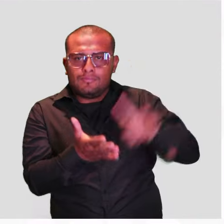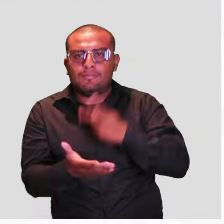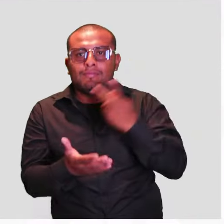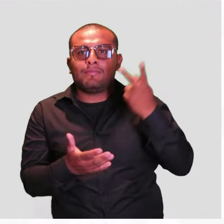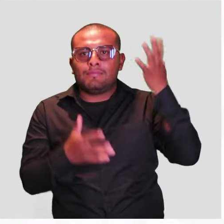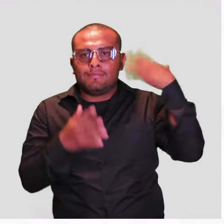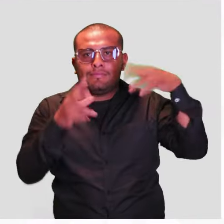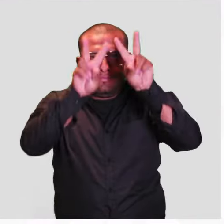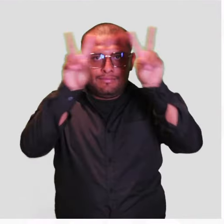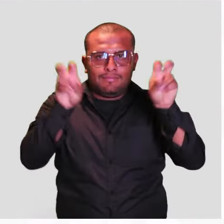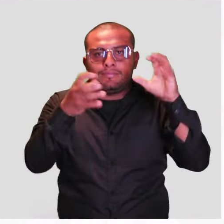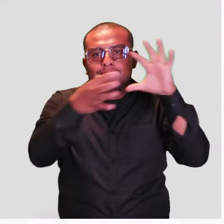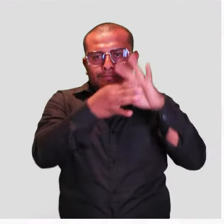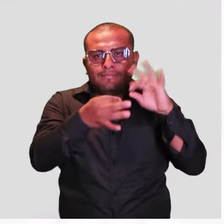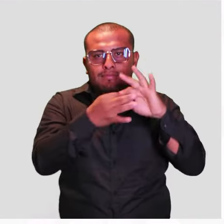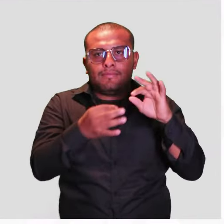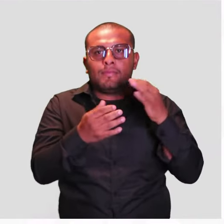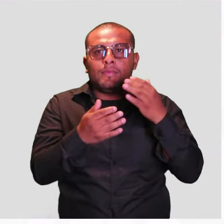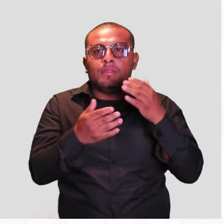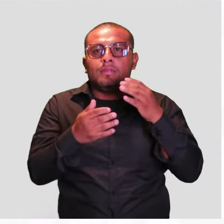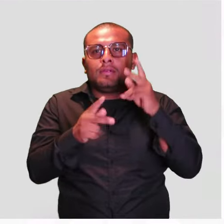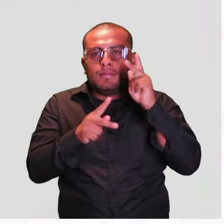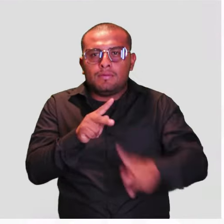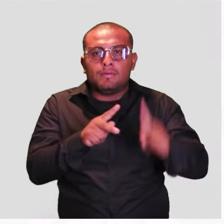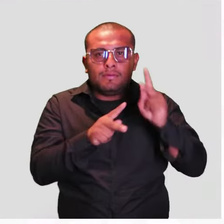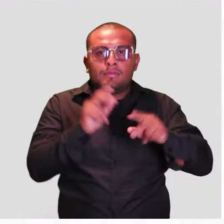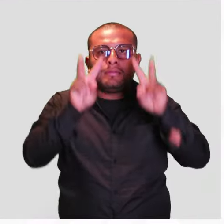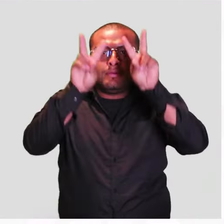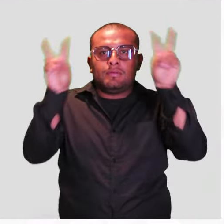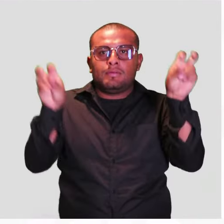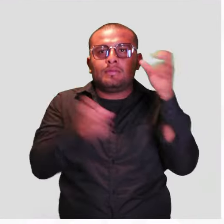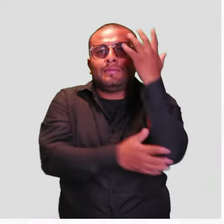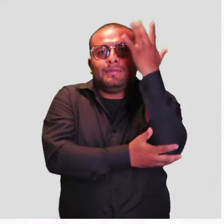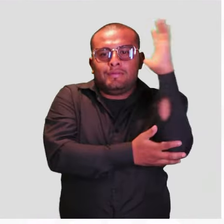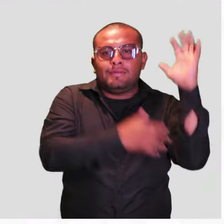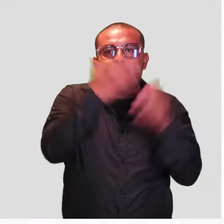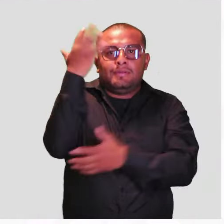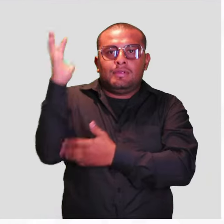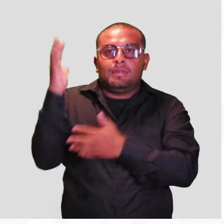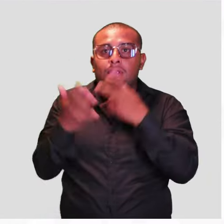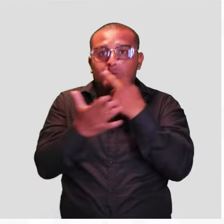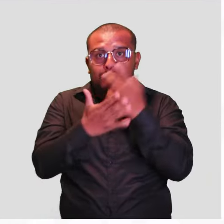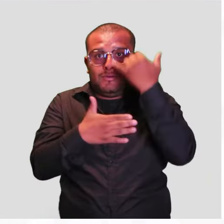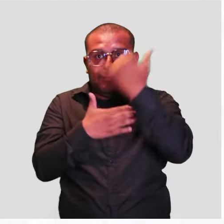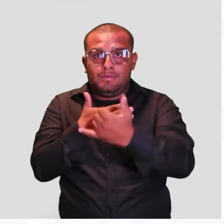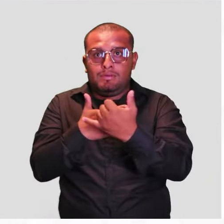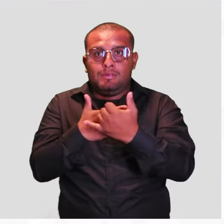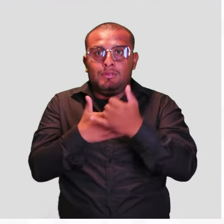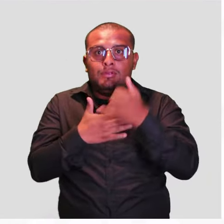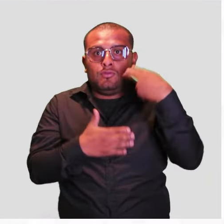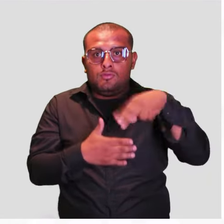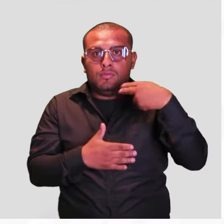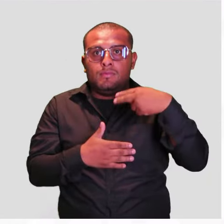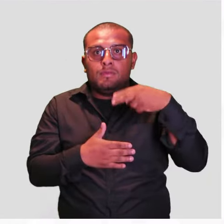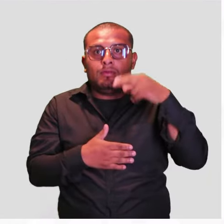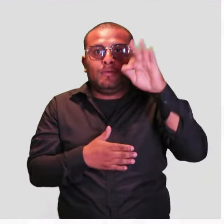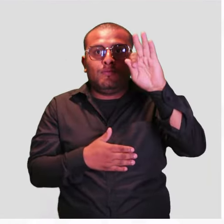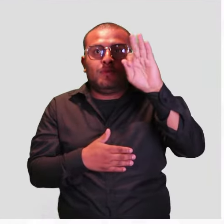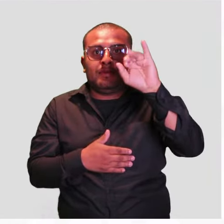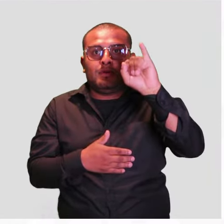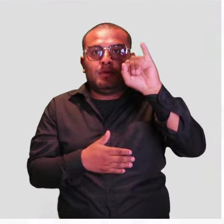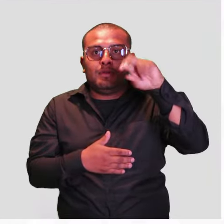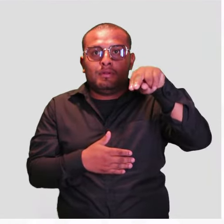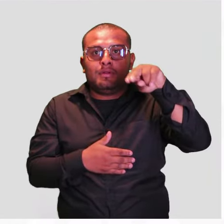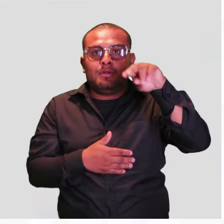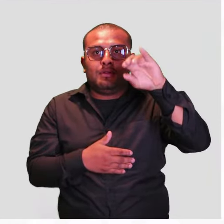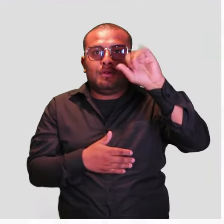Me quedé con el medio ambiente, en el cual quiero aplicar proyectos como el Keyline, que nos sirve para la captación de agua en el subsuelo y